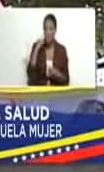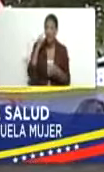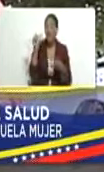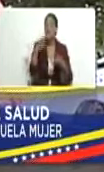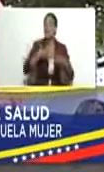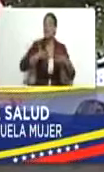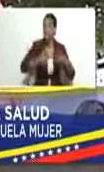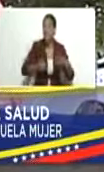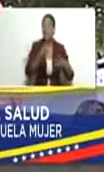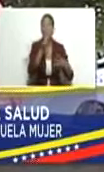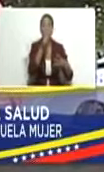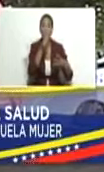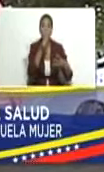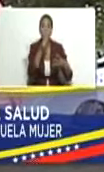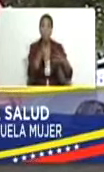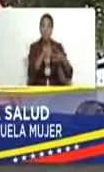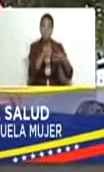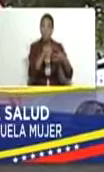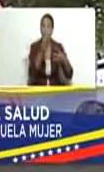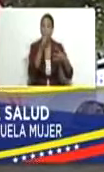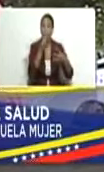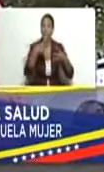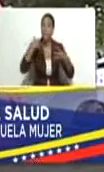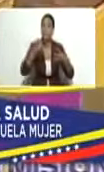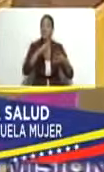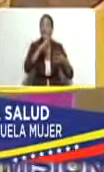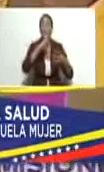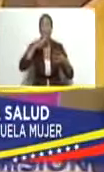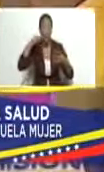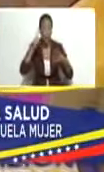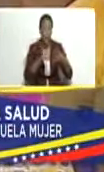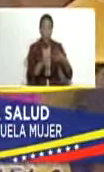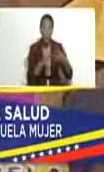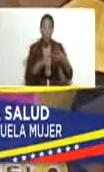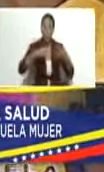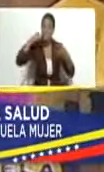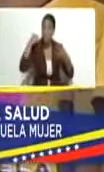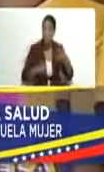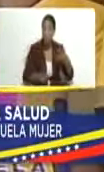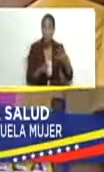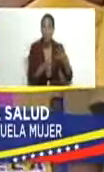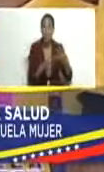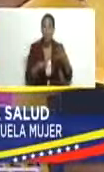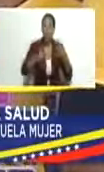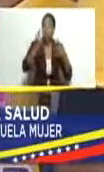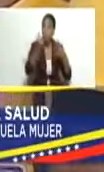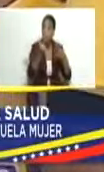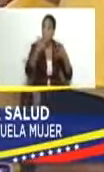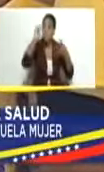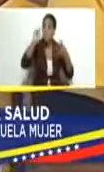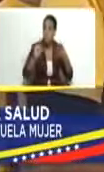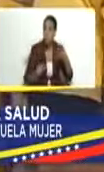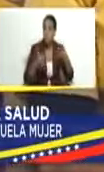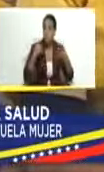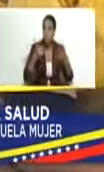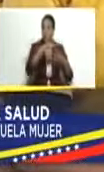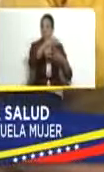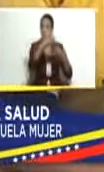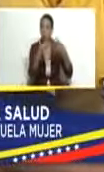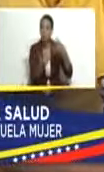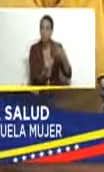Sano, comer sano, sabroso, seguro y soberano.